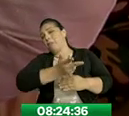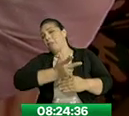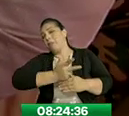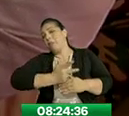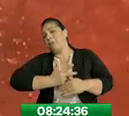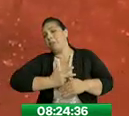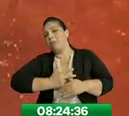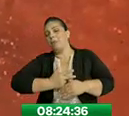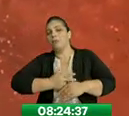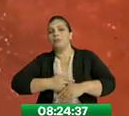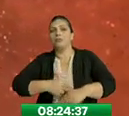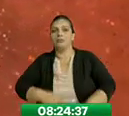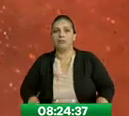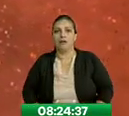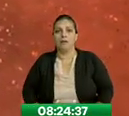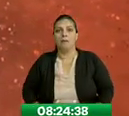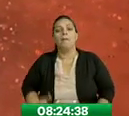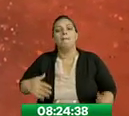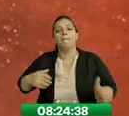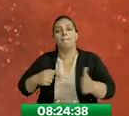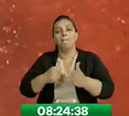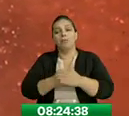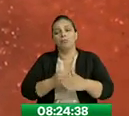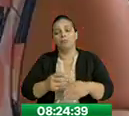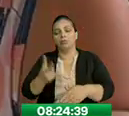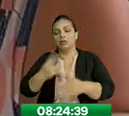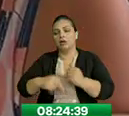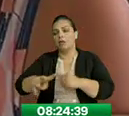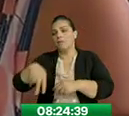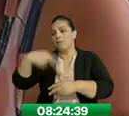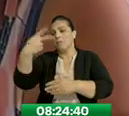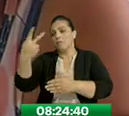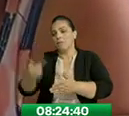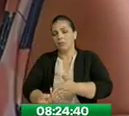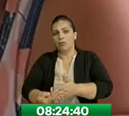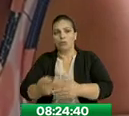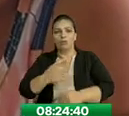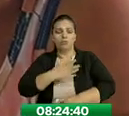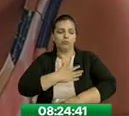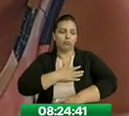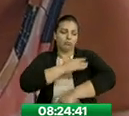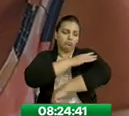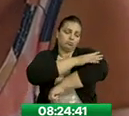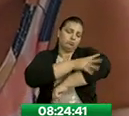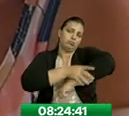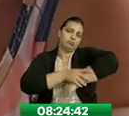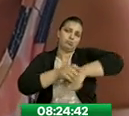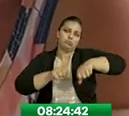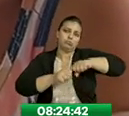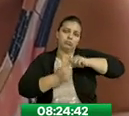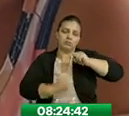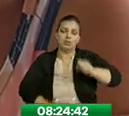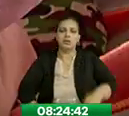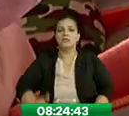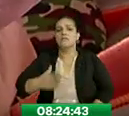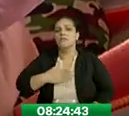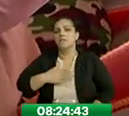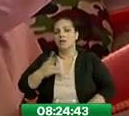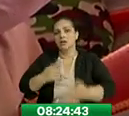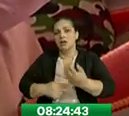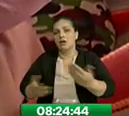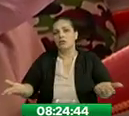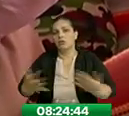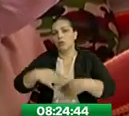sus brazos, pero su hija todavía está hospitalizada. Ella está bien mal, dice que las piernas no las siente, las